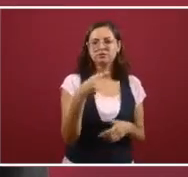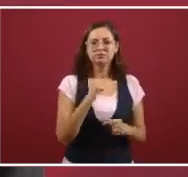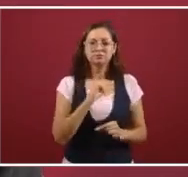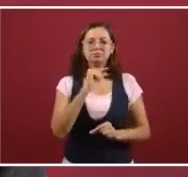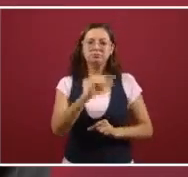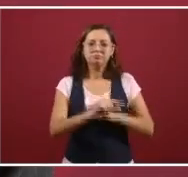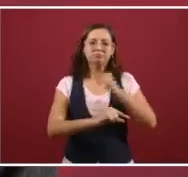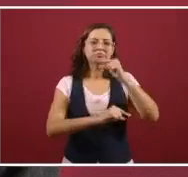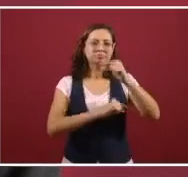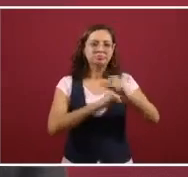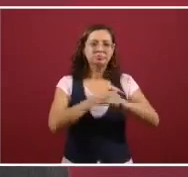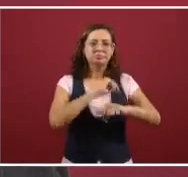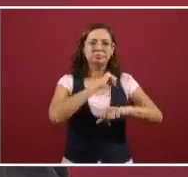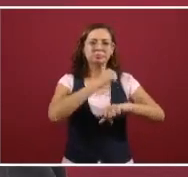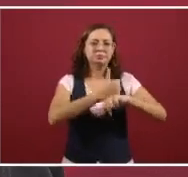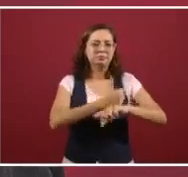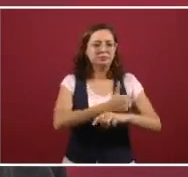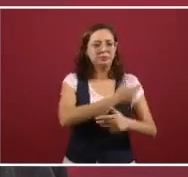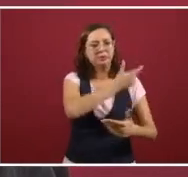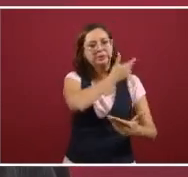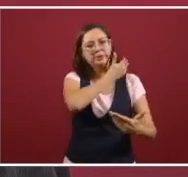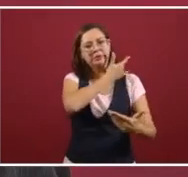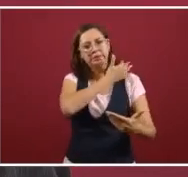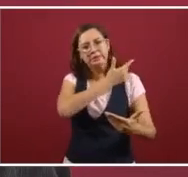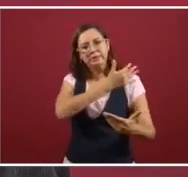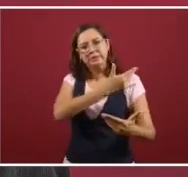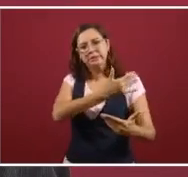creando durante el tiempo.